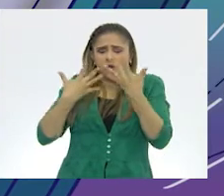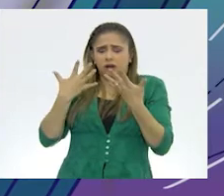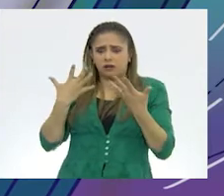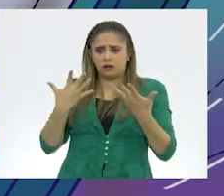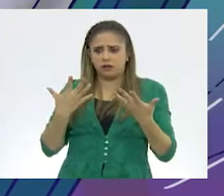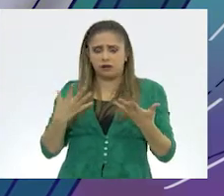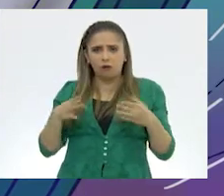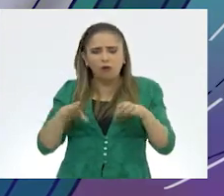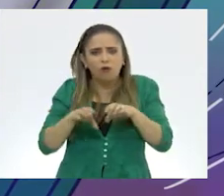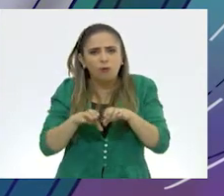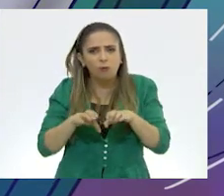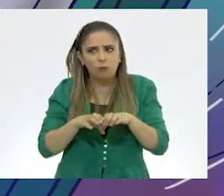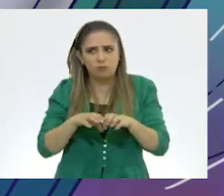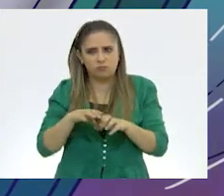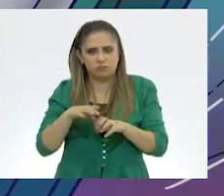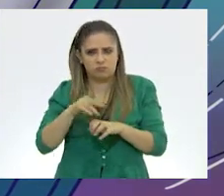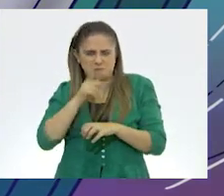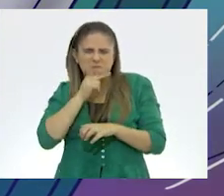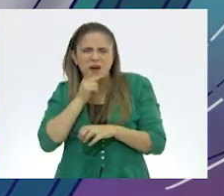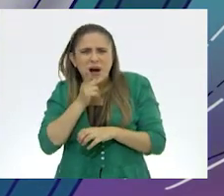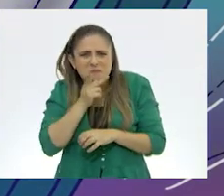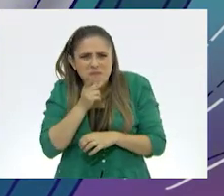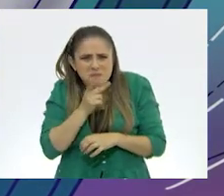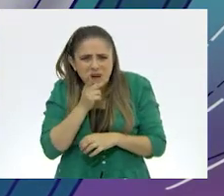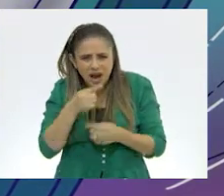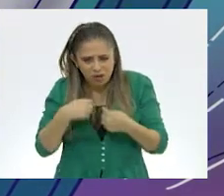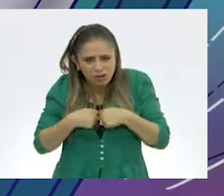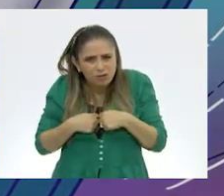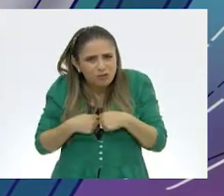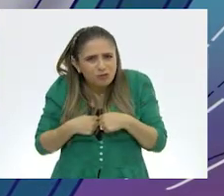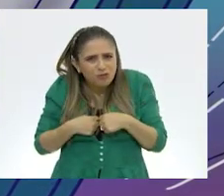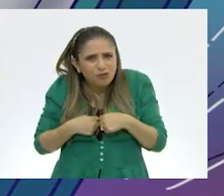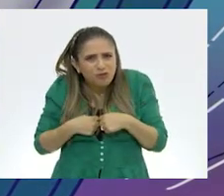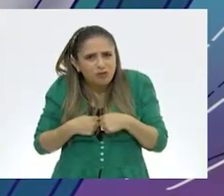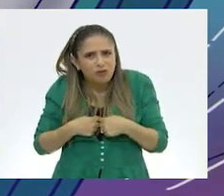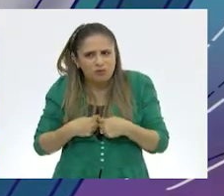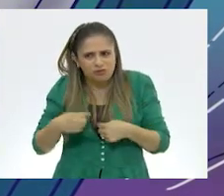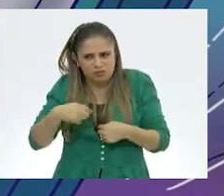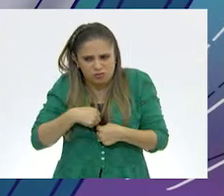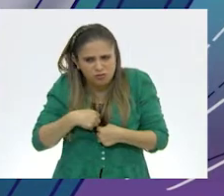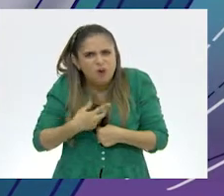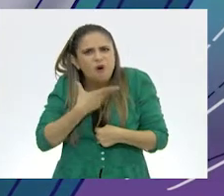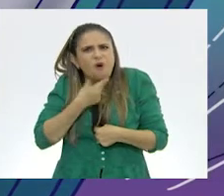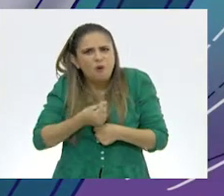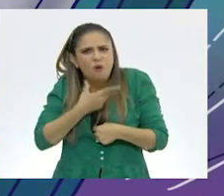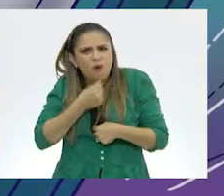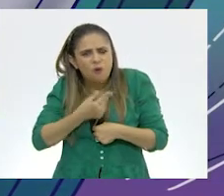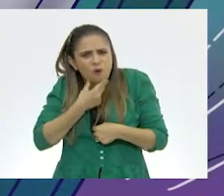¿Cómo, para papá?, me dije. ¿No soy acaso un hombre?